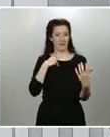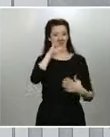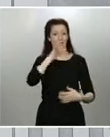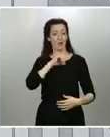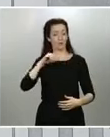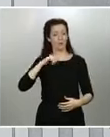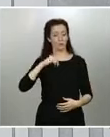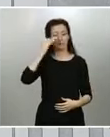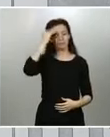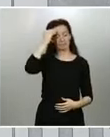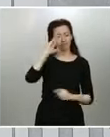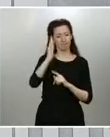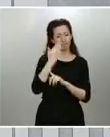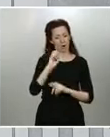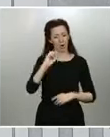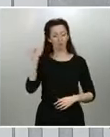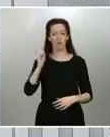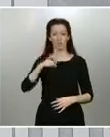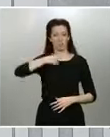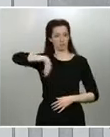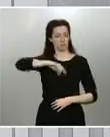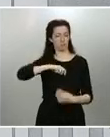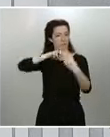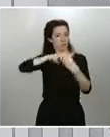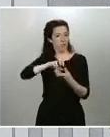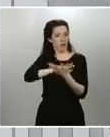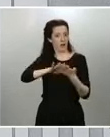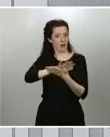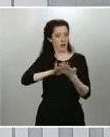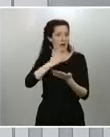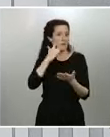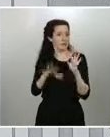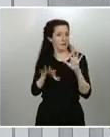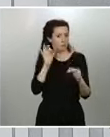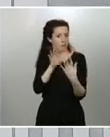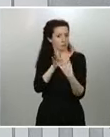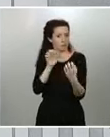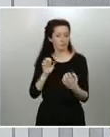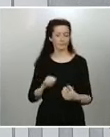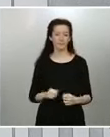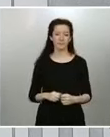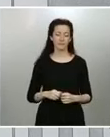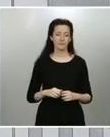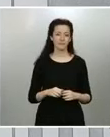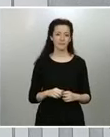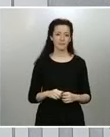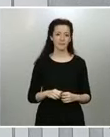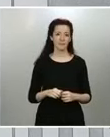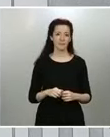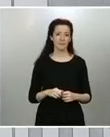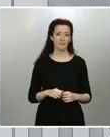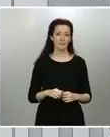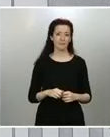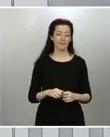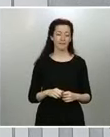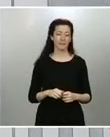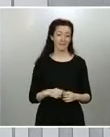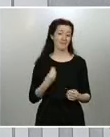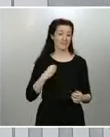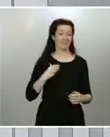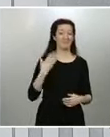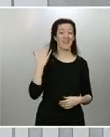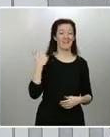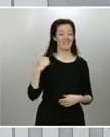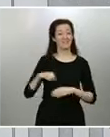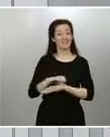conjuntamente con ellas en algo a ver qué decisión tomamos por tanto esto es lo que entre otras cosas lo que discutimos y hablamos ayer con la consellera alva averías